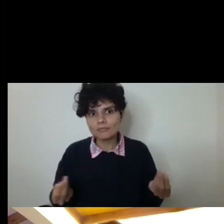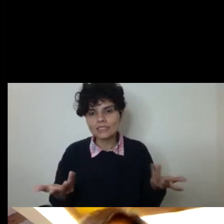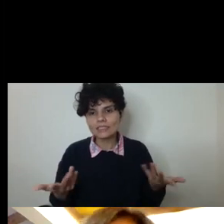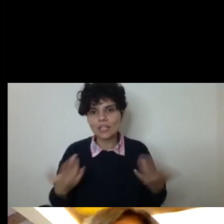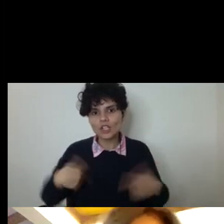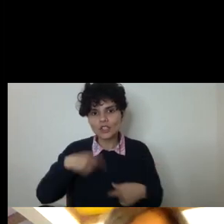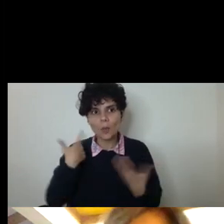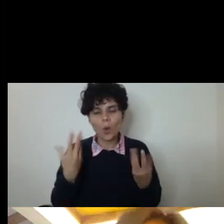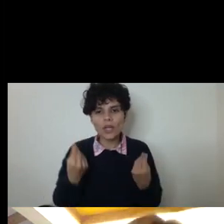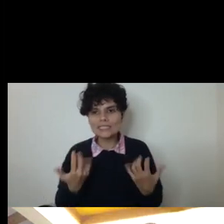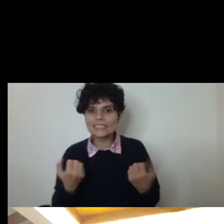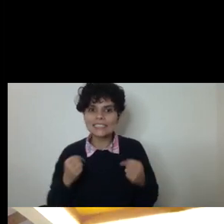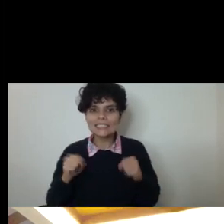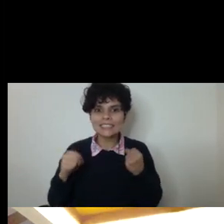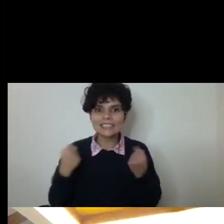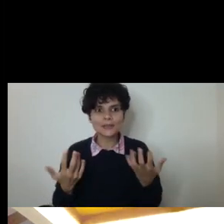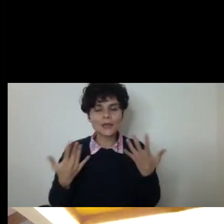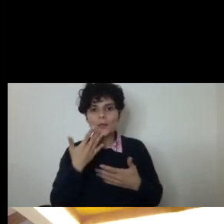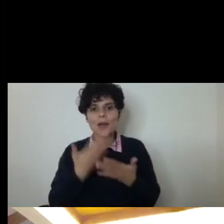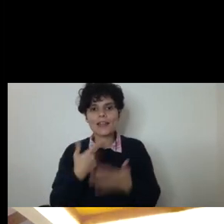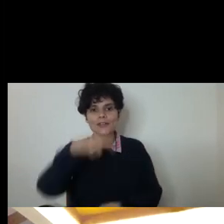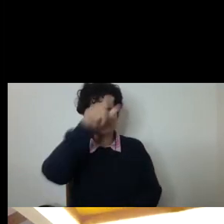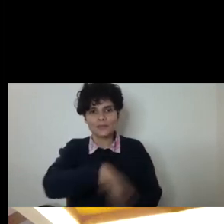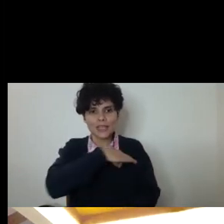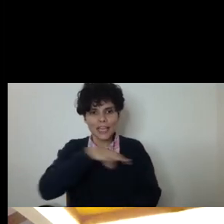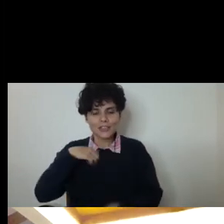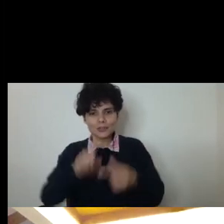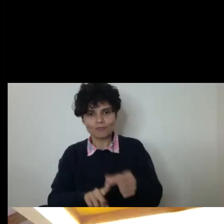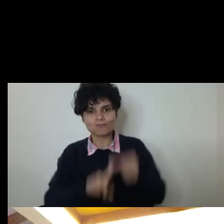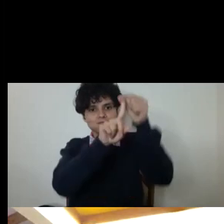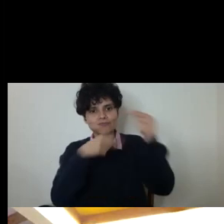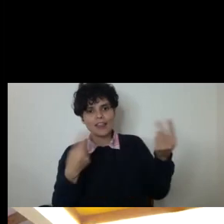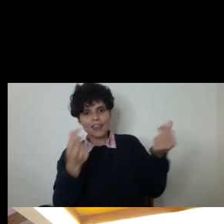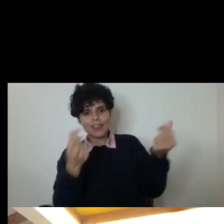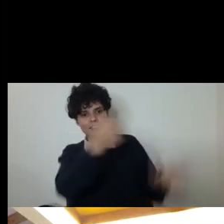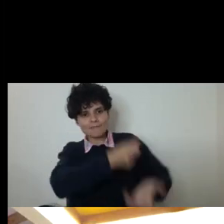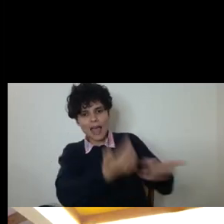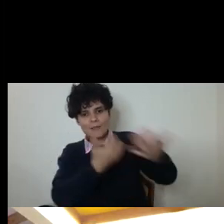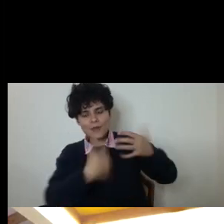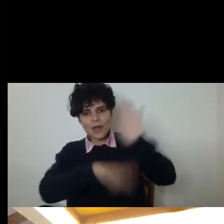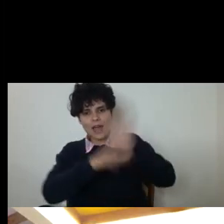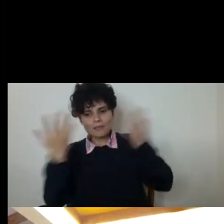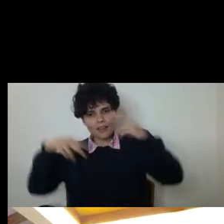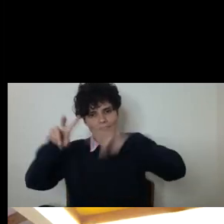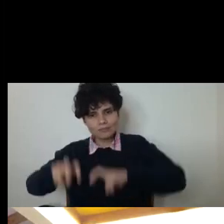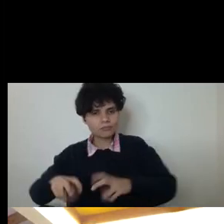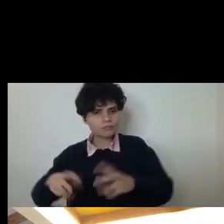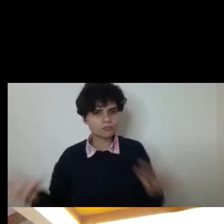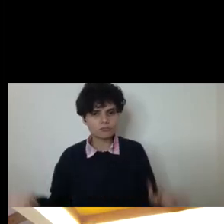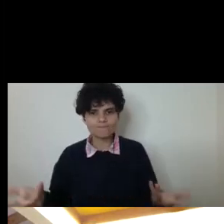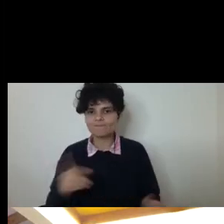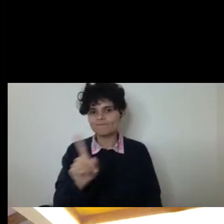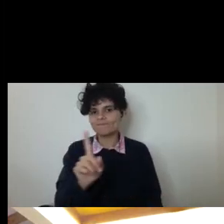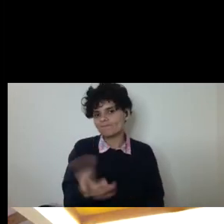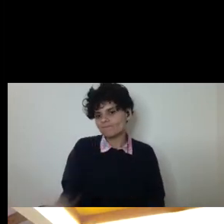ansiosos de que al tener un ministro íbamos a tener mayor financiamiento y mayor apoyo para CTI, cosa que no ha pasado